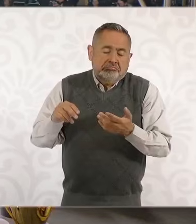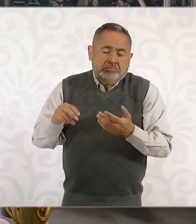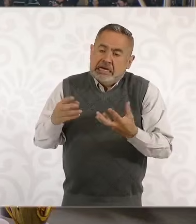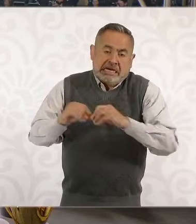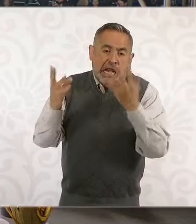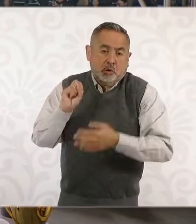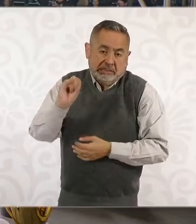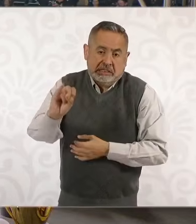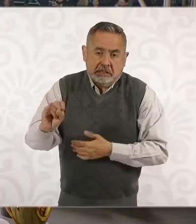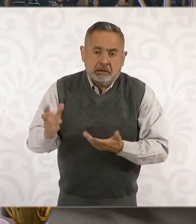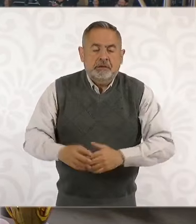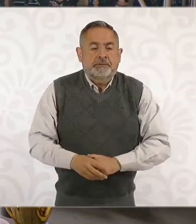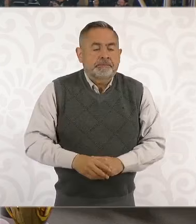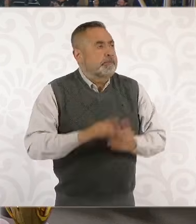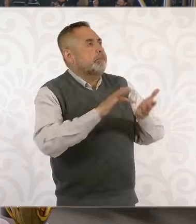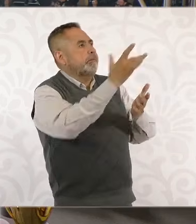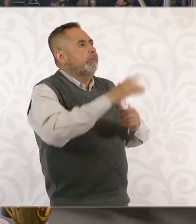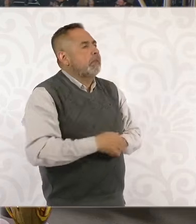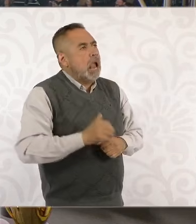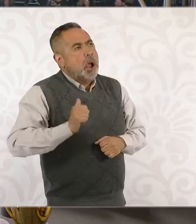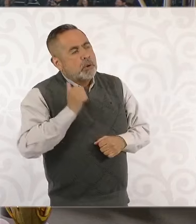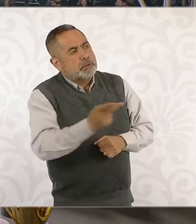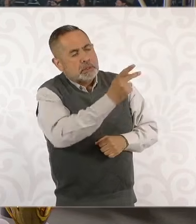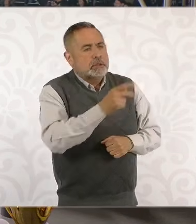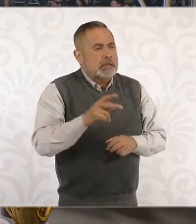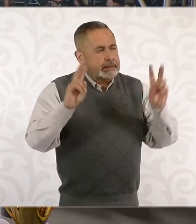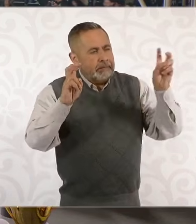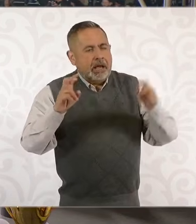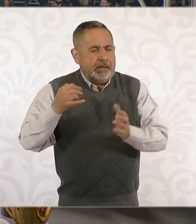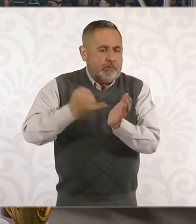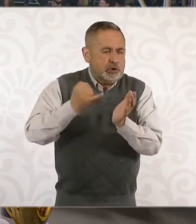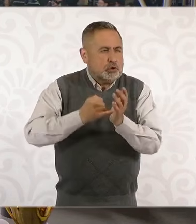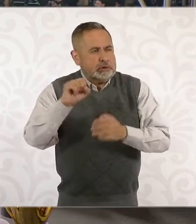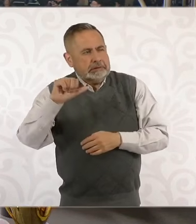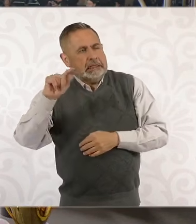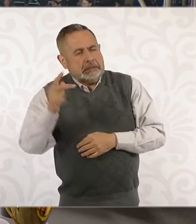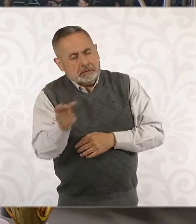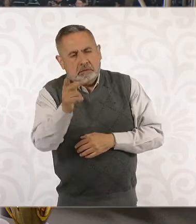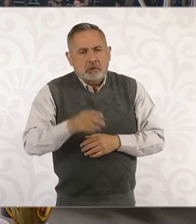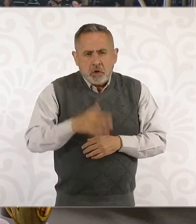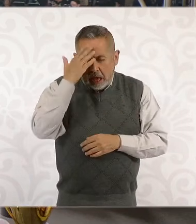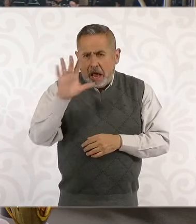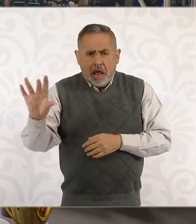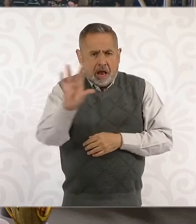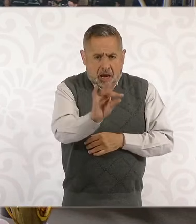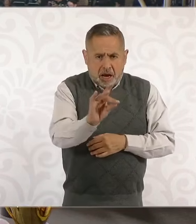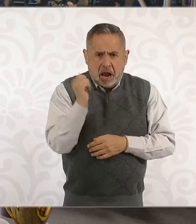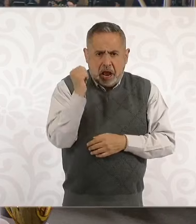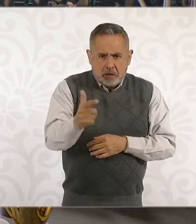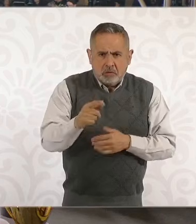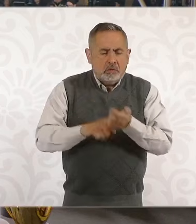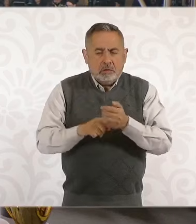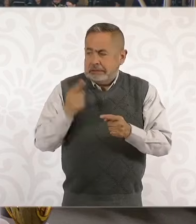Gracias. Presidenta, aprovechando que hablamos ahora de temas fiscales, preguntarle si fue informada durante este fin de semana